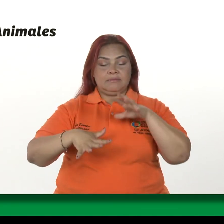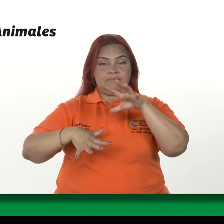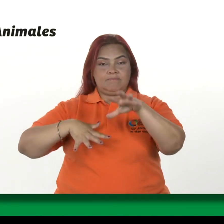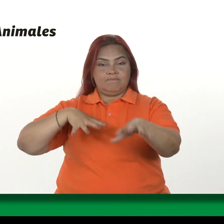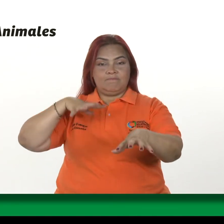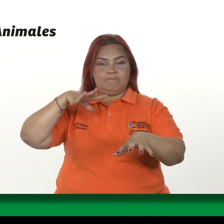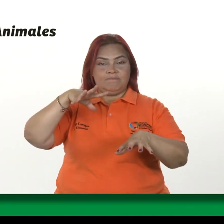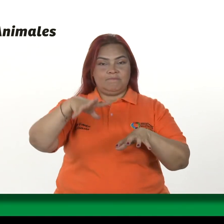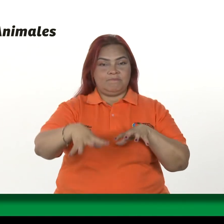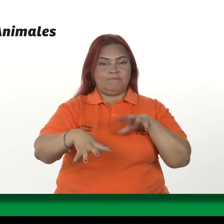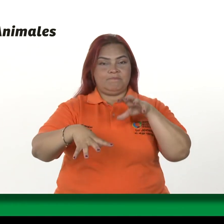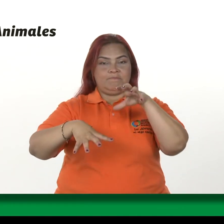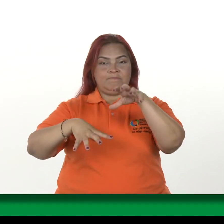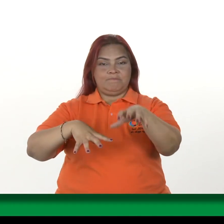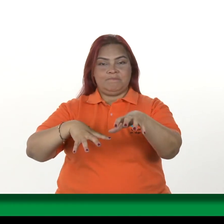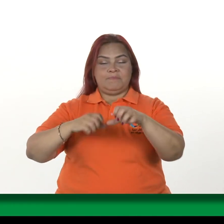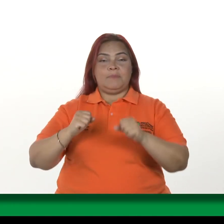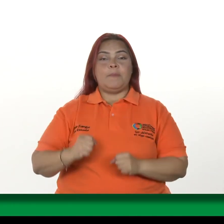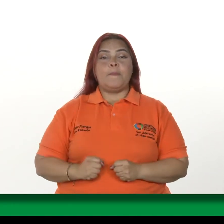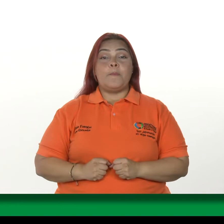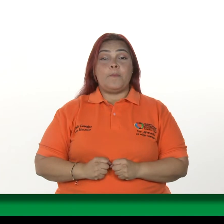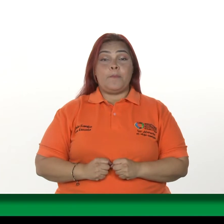Animales.